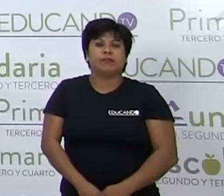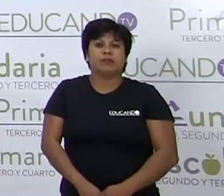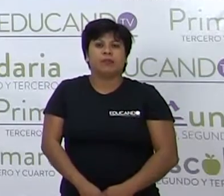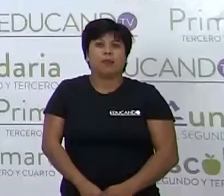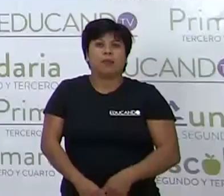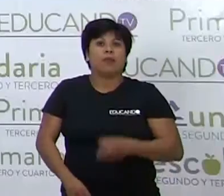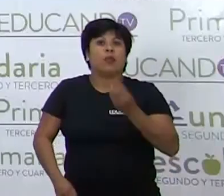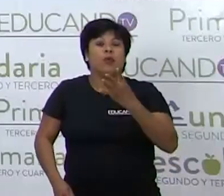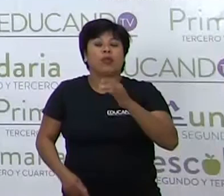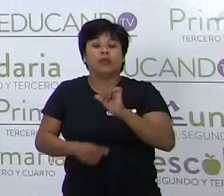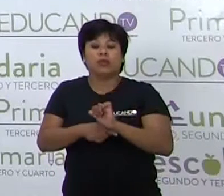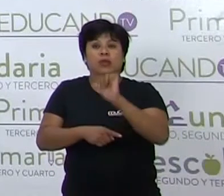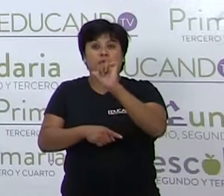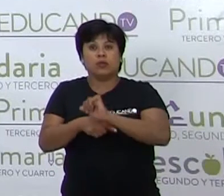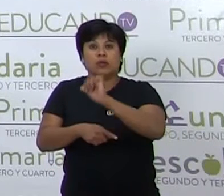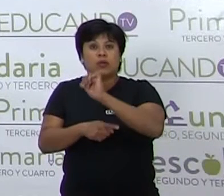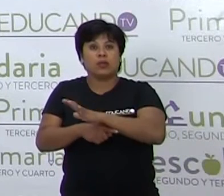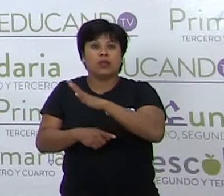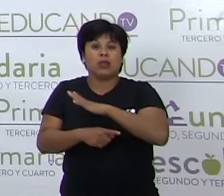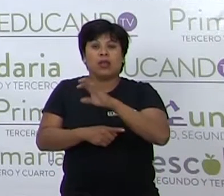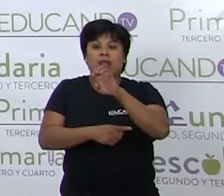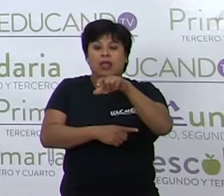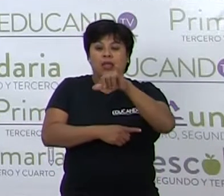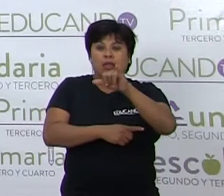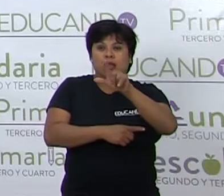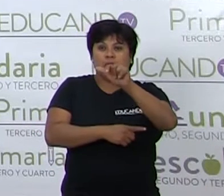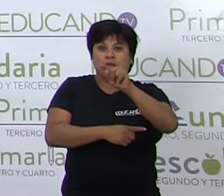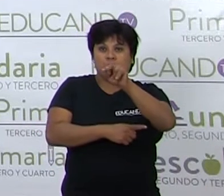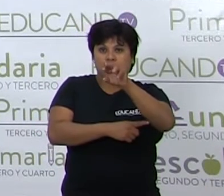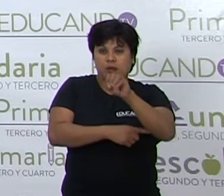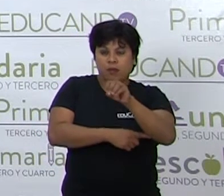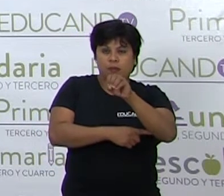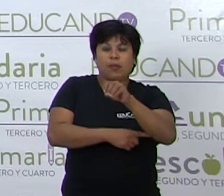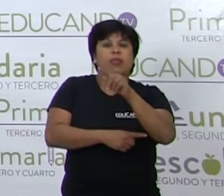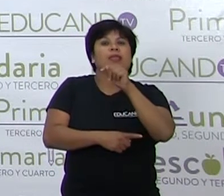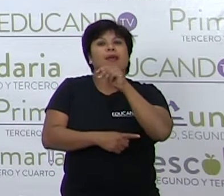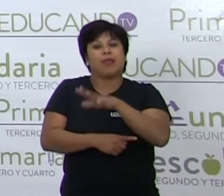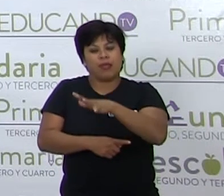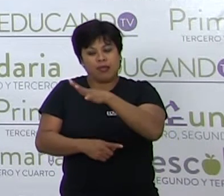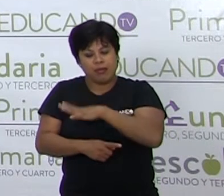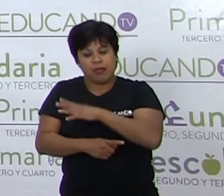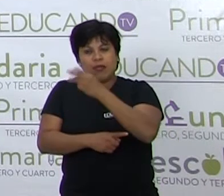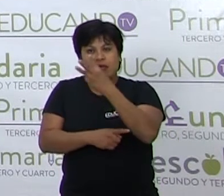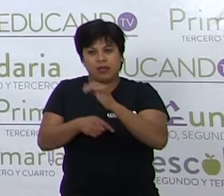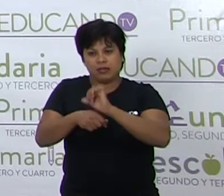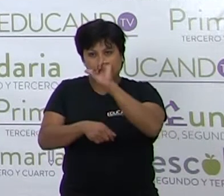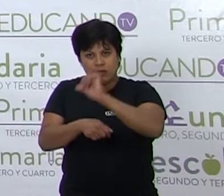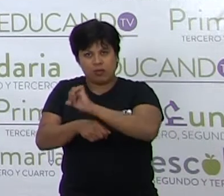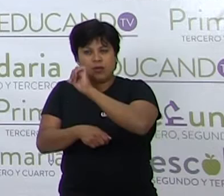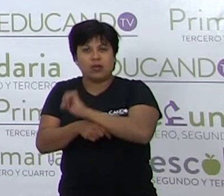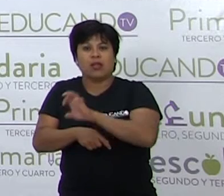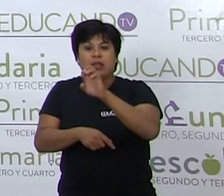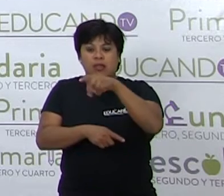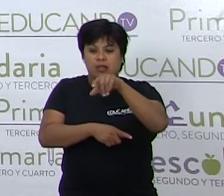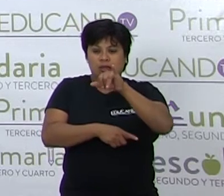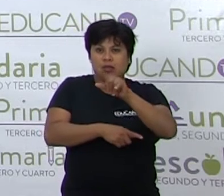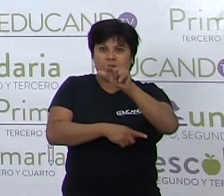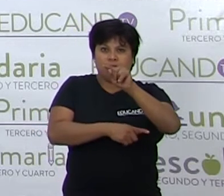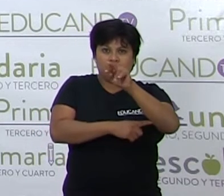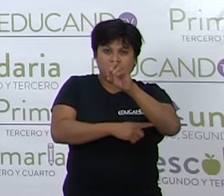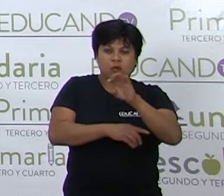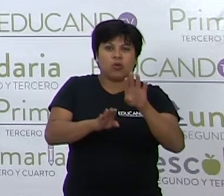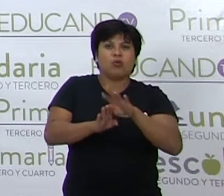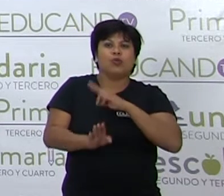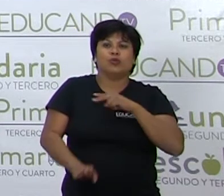cuántas alturas tiene tiene el triángulo equilátero también tiene tres alturas el triángulo equilátero como lo pudimos estar